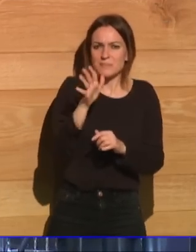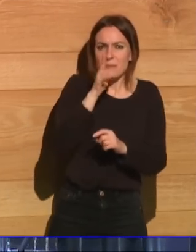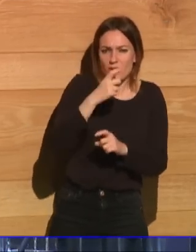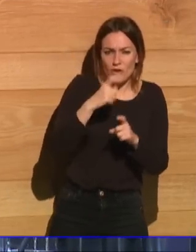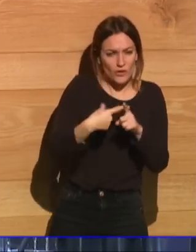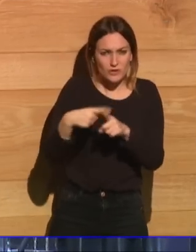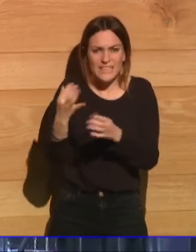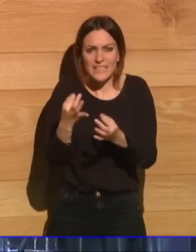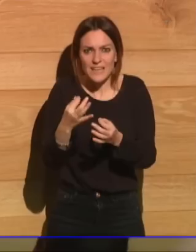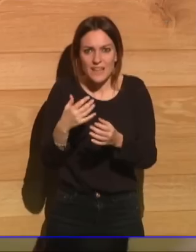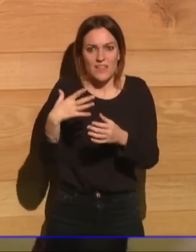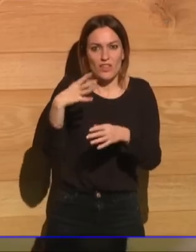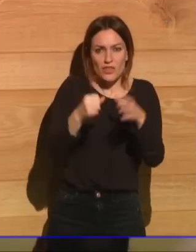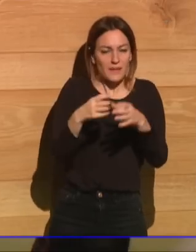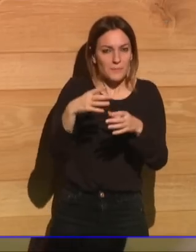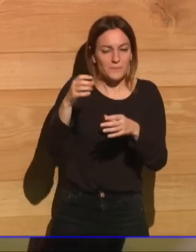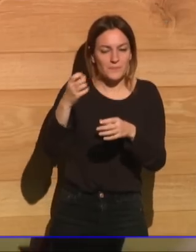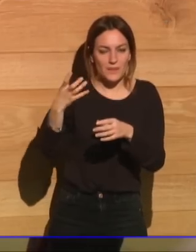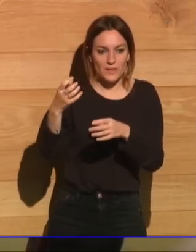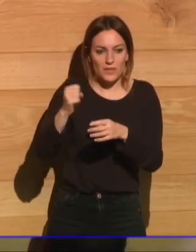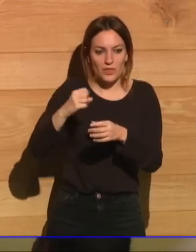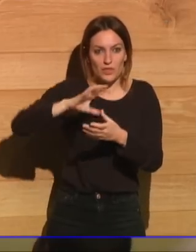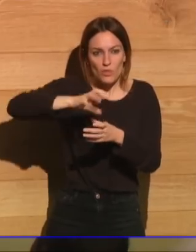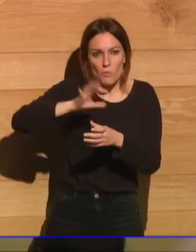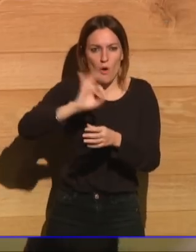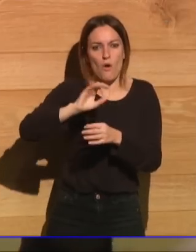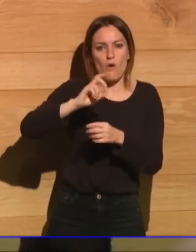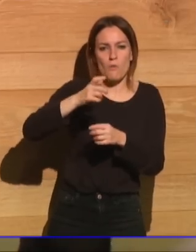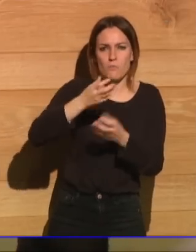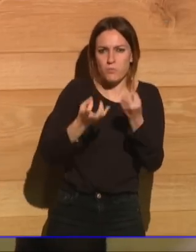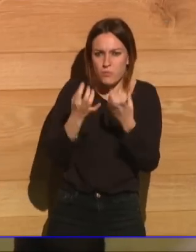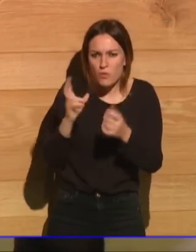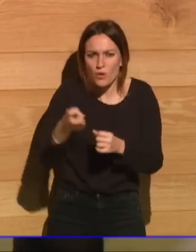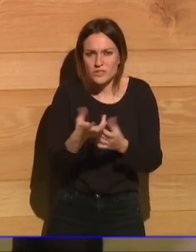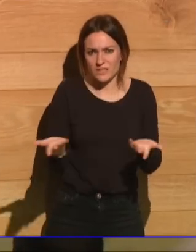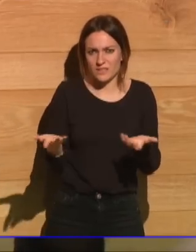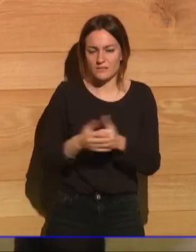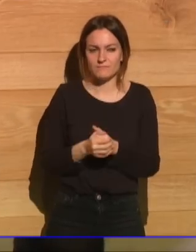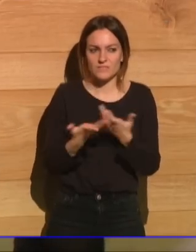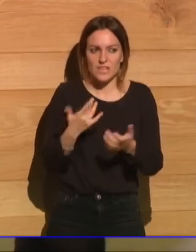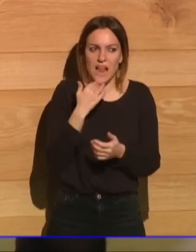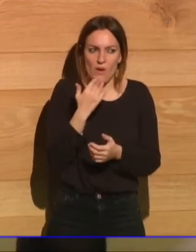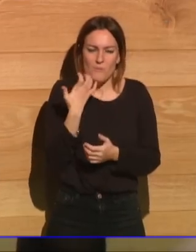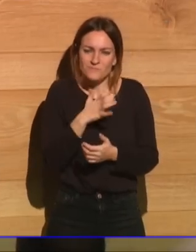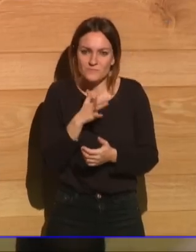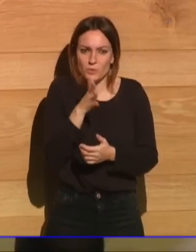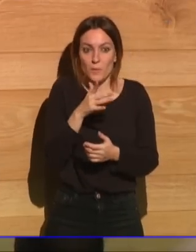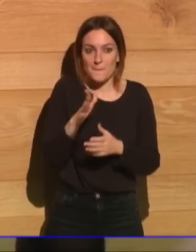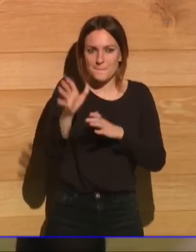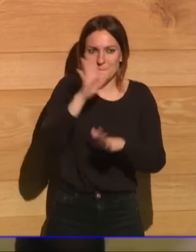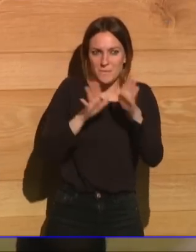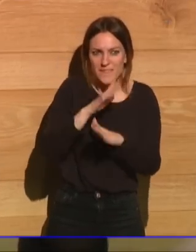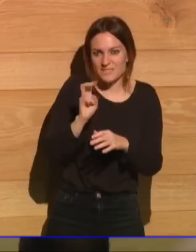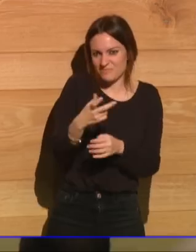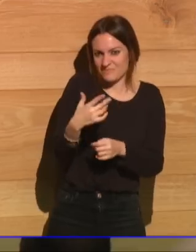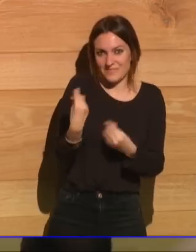rarísimo. Es todo muy marciano, hay una escena que destroza la destilería que es bárbaro, porque es todo a base de eso, de bebidas de